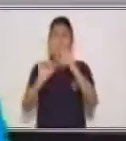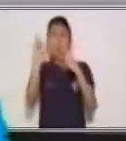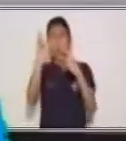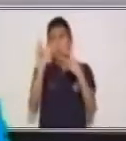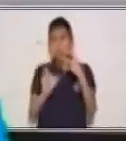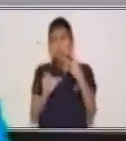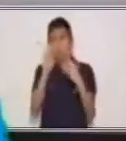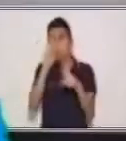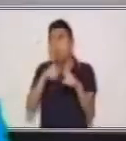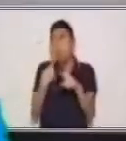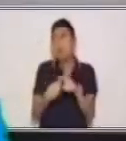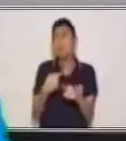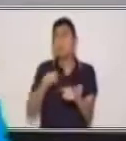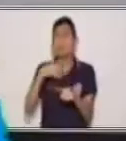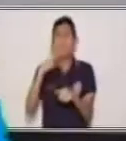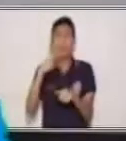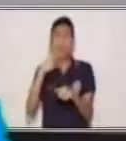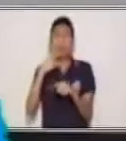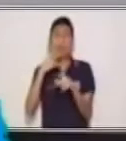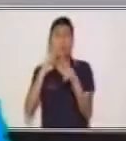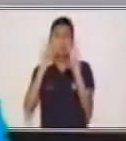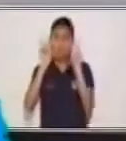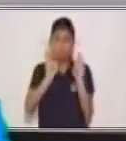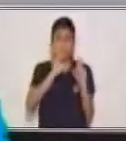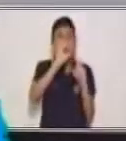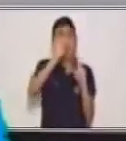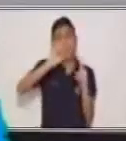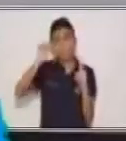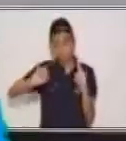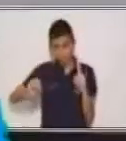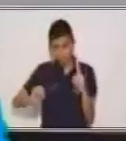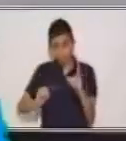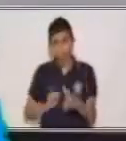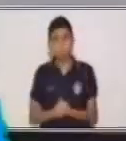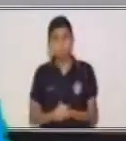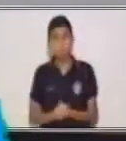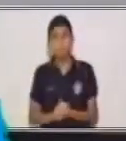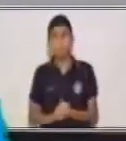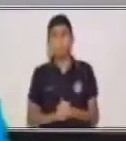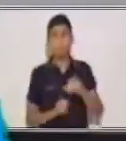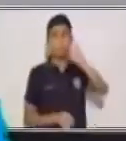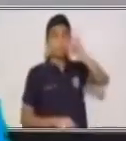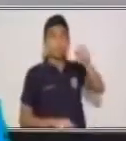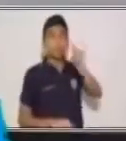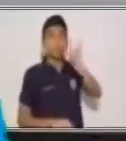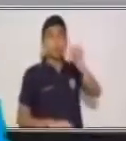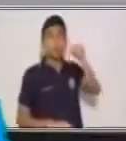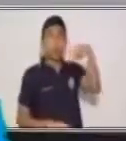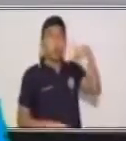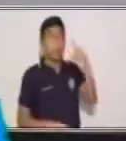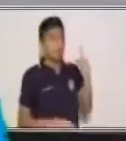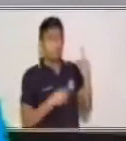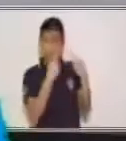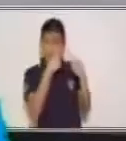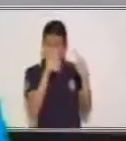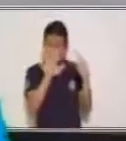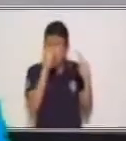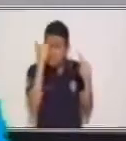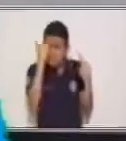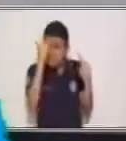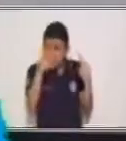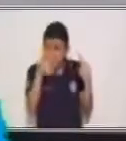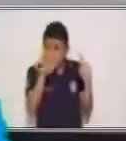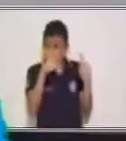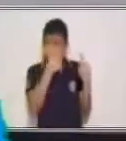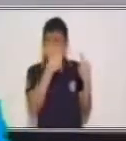se habla en la oración, ¿ok? Bueno, este es Juan. Pero, ¿sabían que aparte de